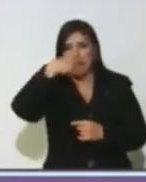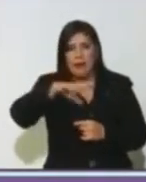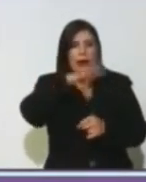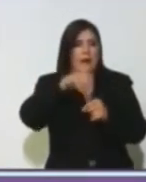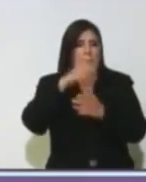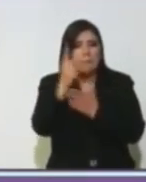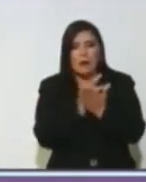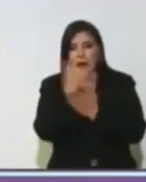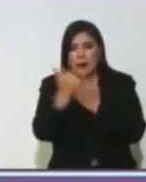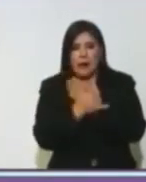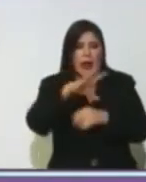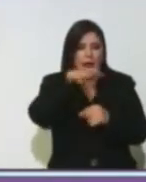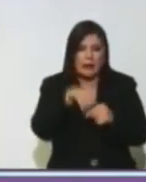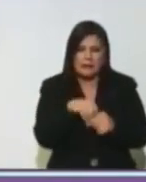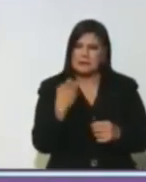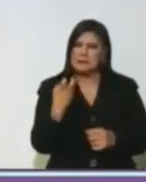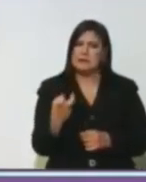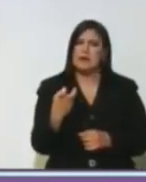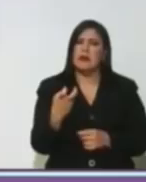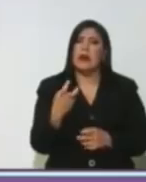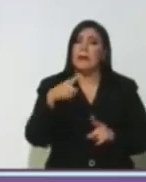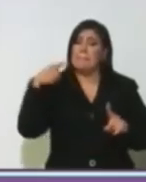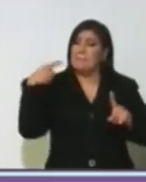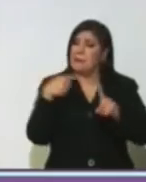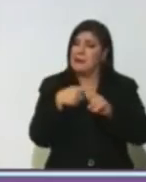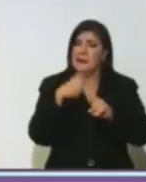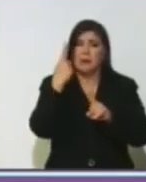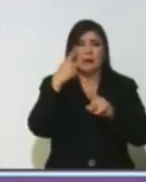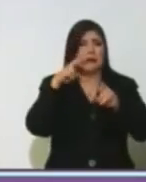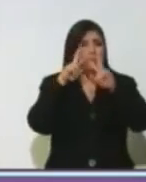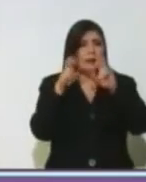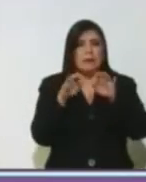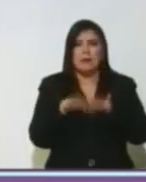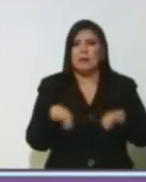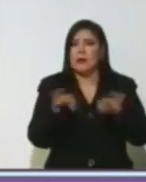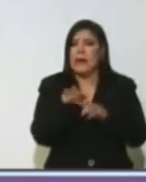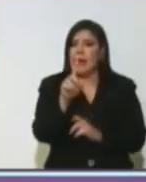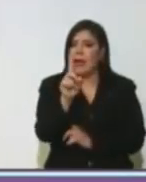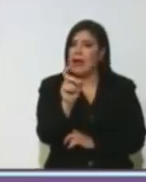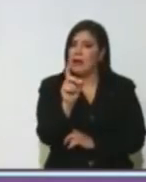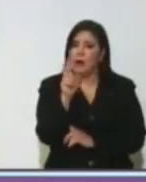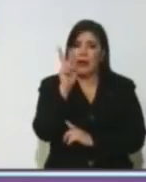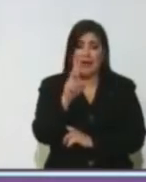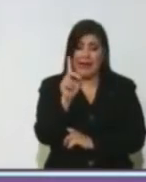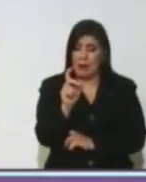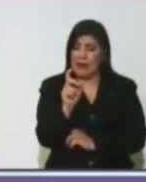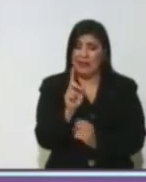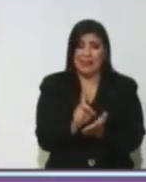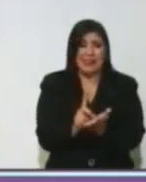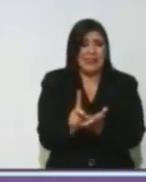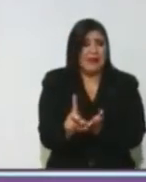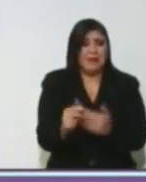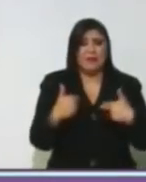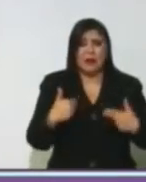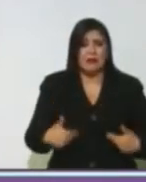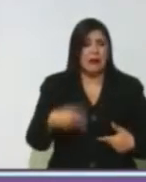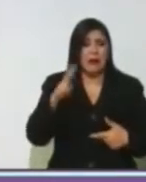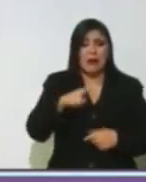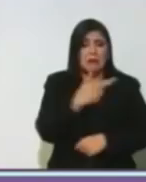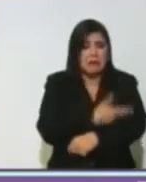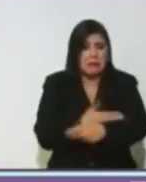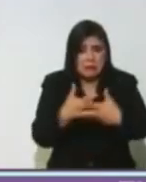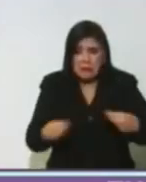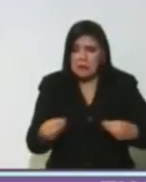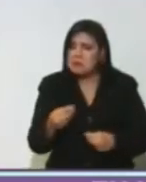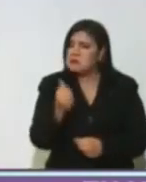y de políticas integrales cuando un tema tan básico como el del agua que hoy es un derecho humano no está resuelto y más allá